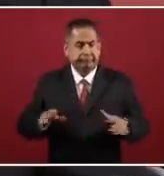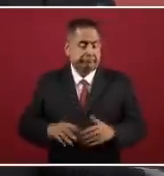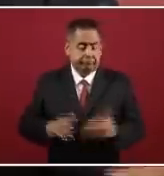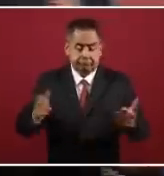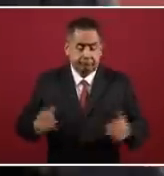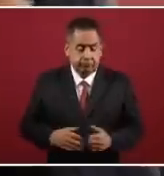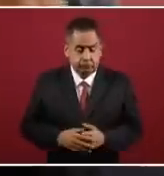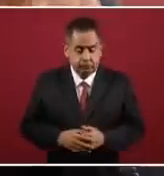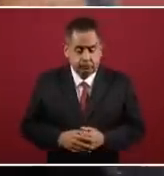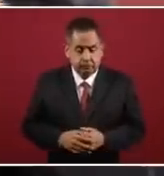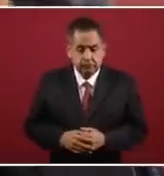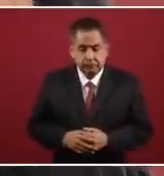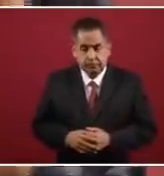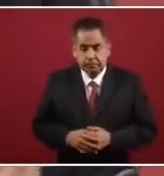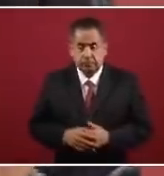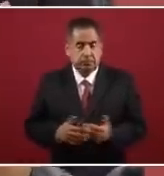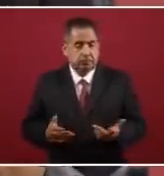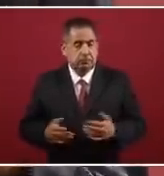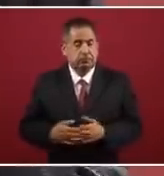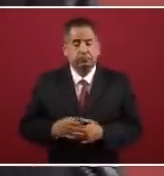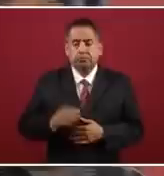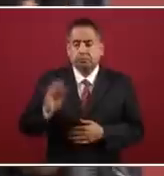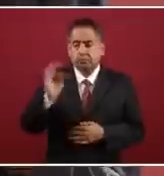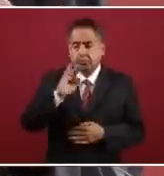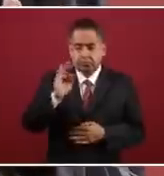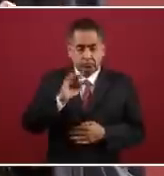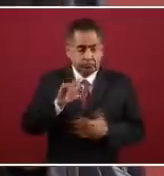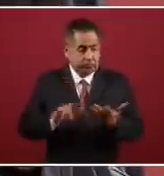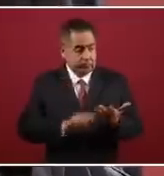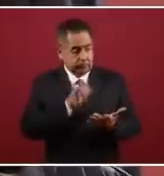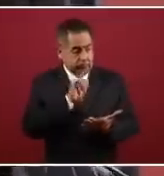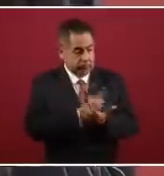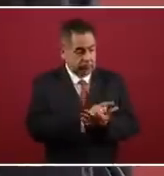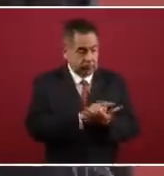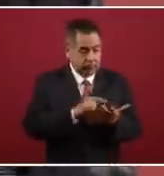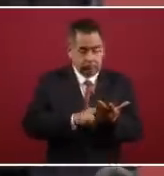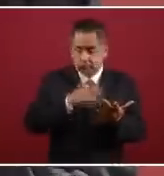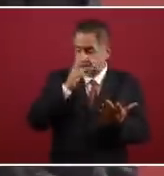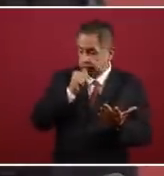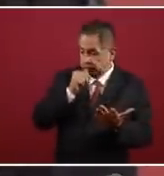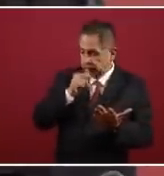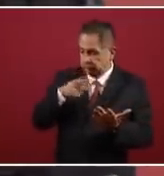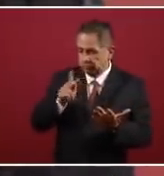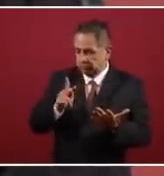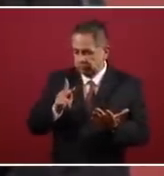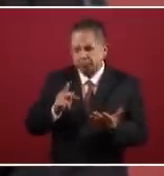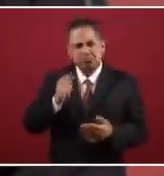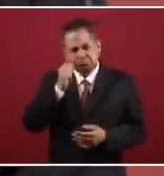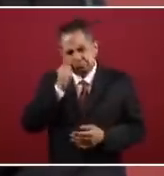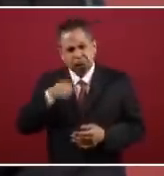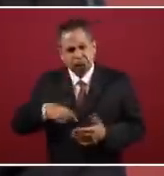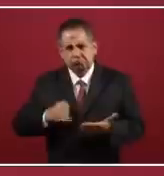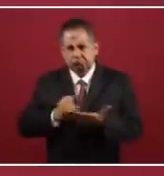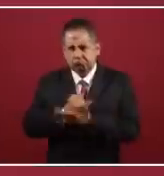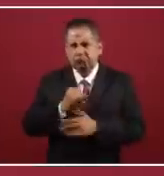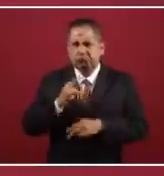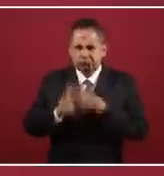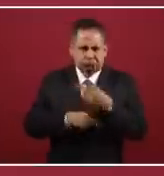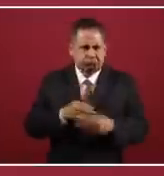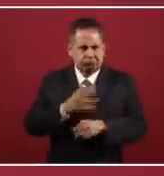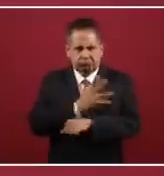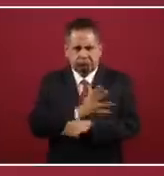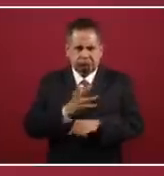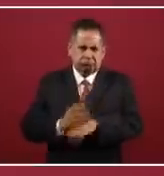Aunque no podría hacerse legalmente, se tomó la decisión de que va a haber